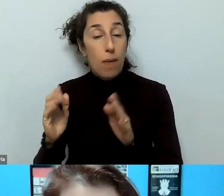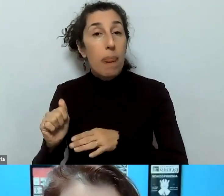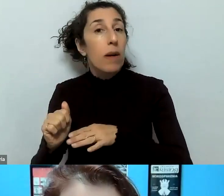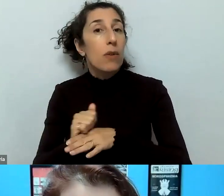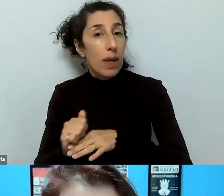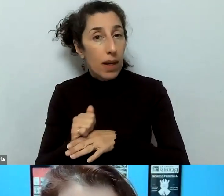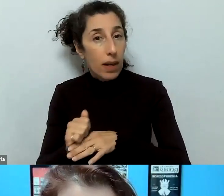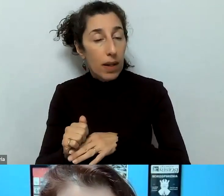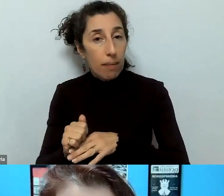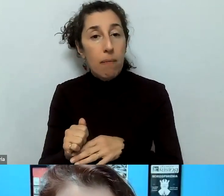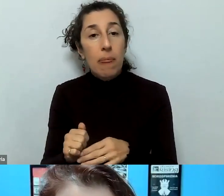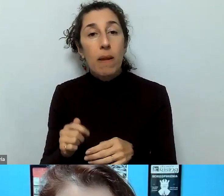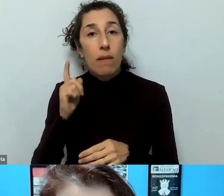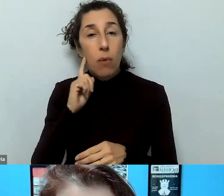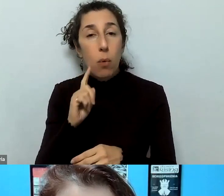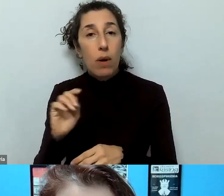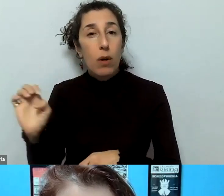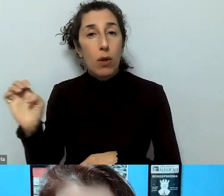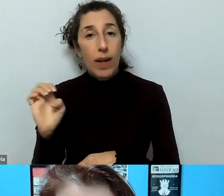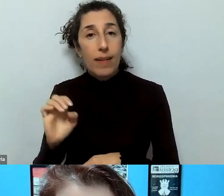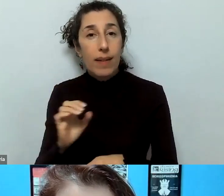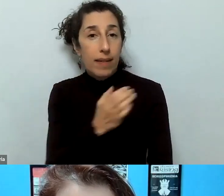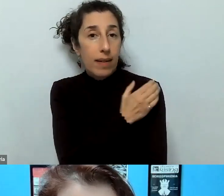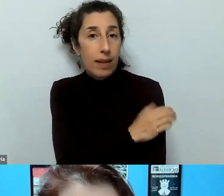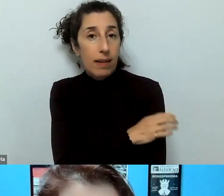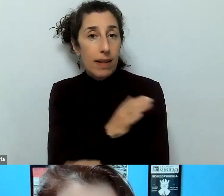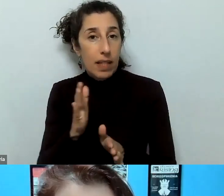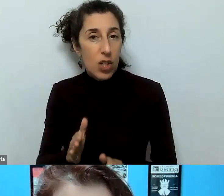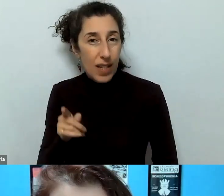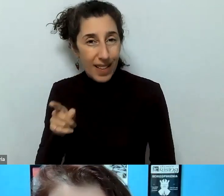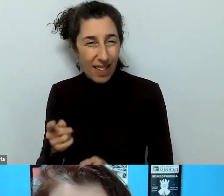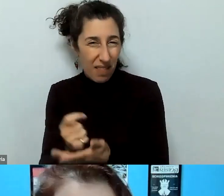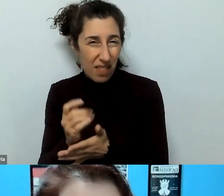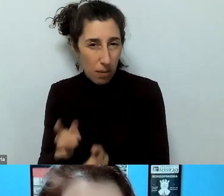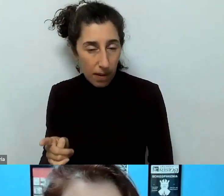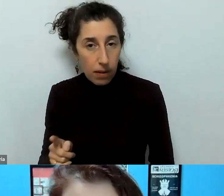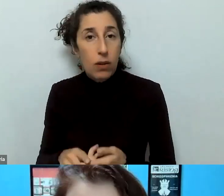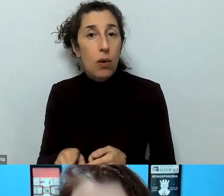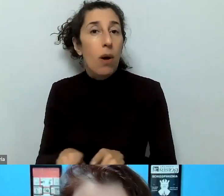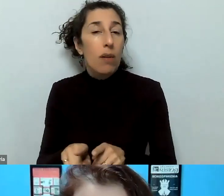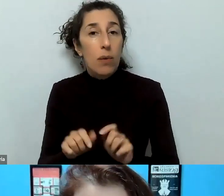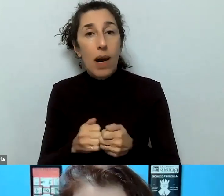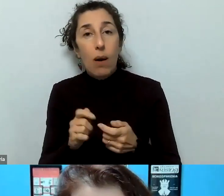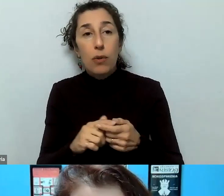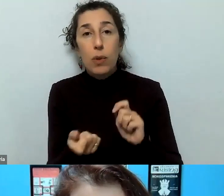de 16 horas. Todos participaron, inclusive los